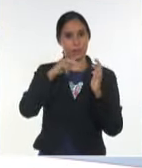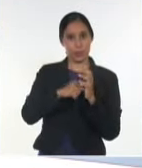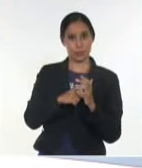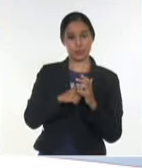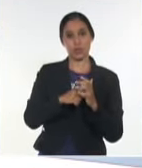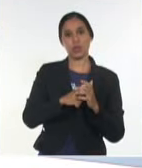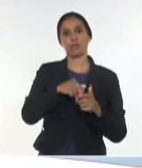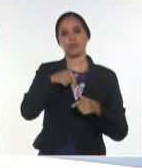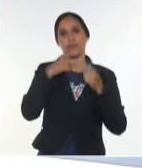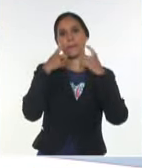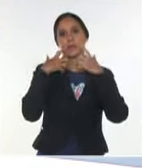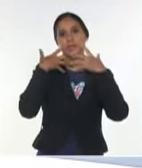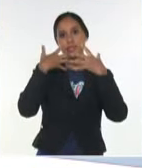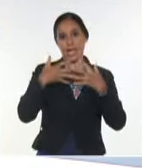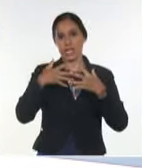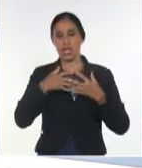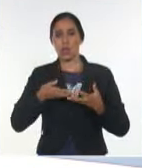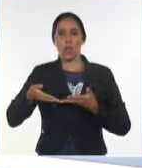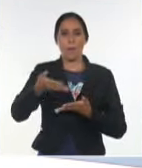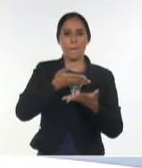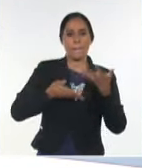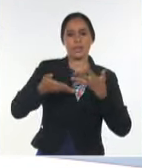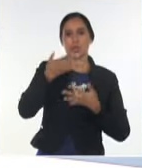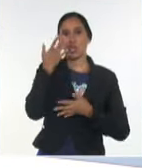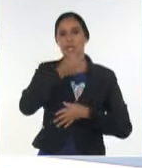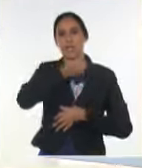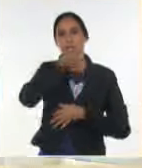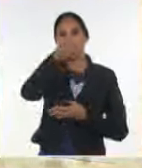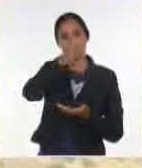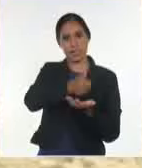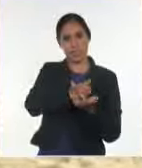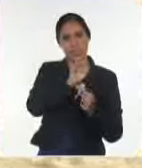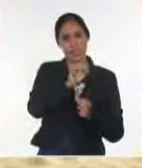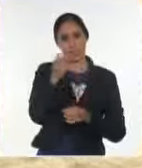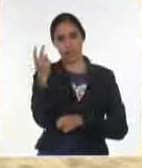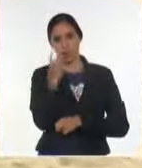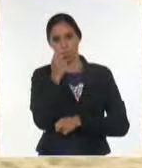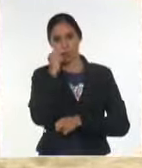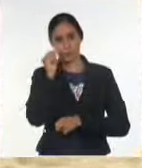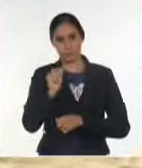Alberto González conversó con ambos desde la sede.